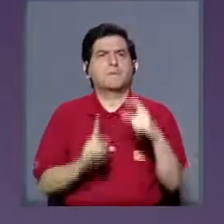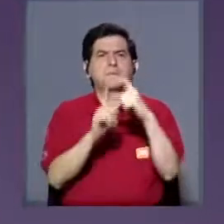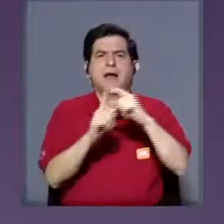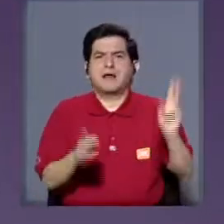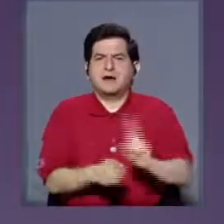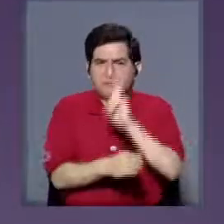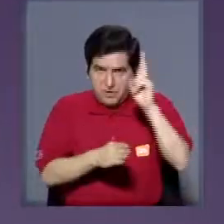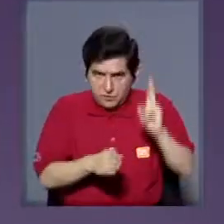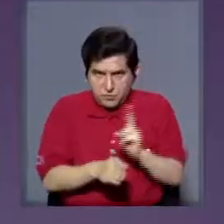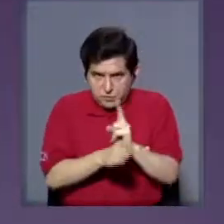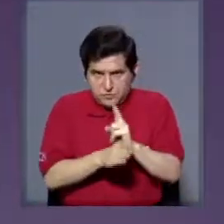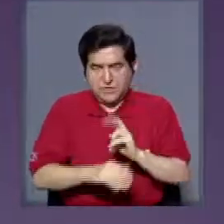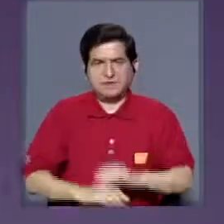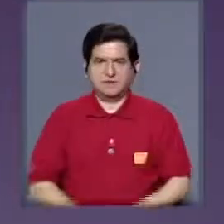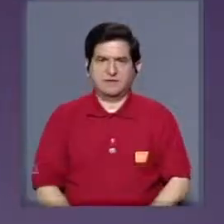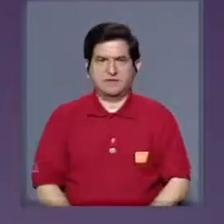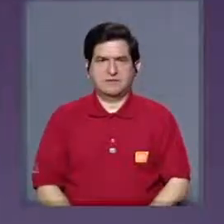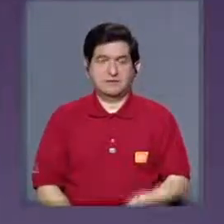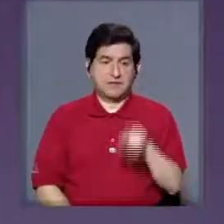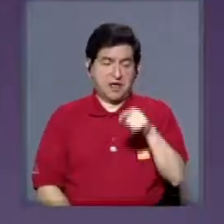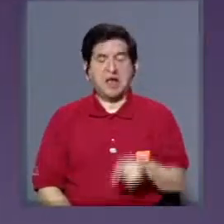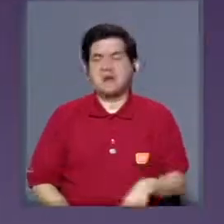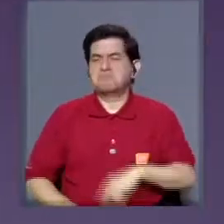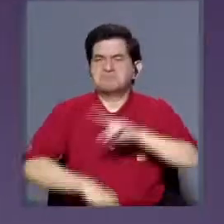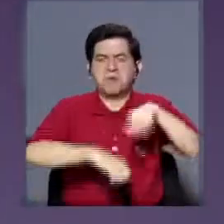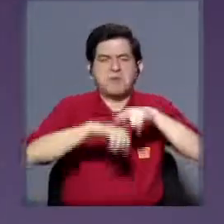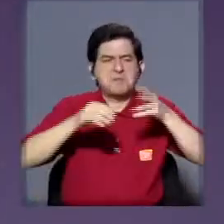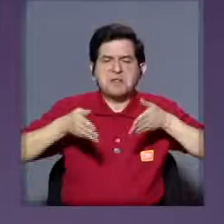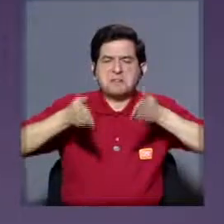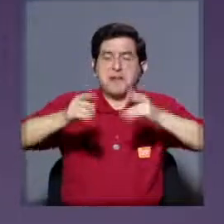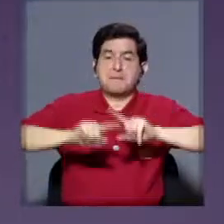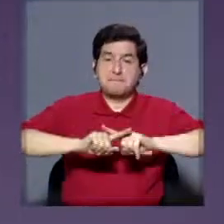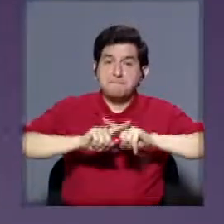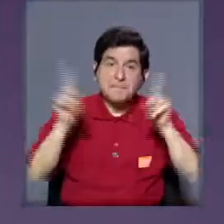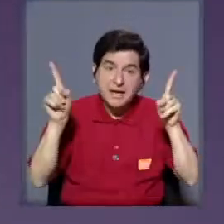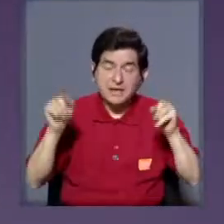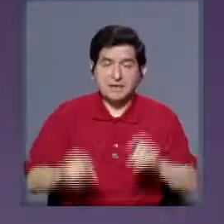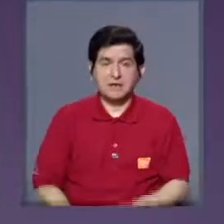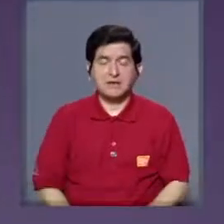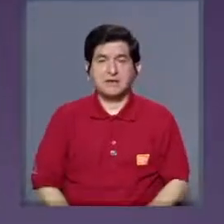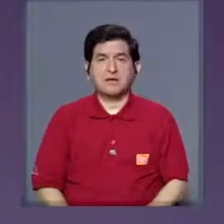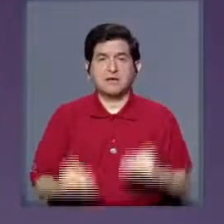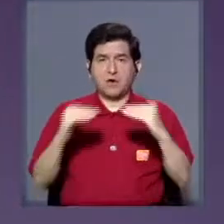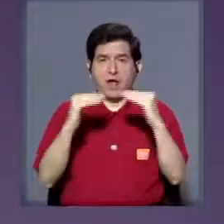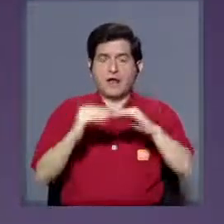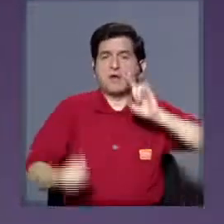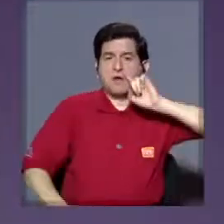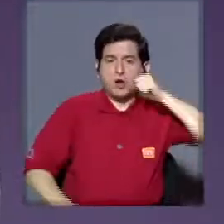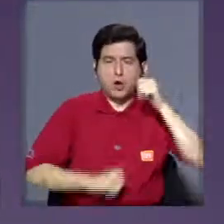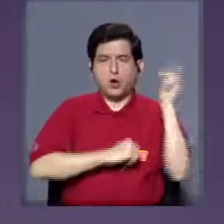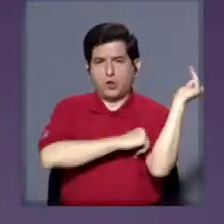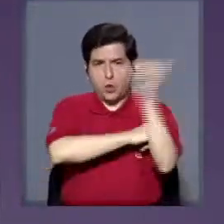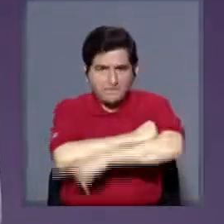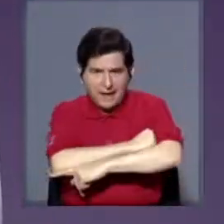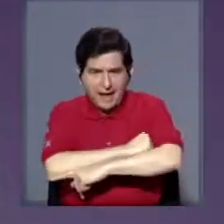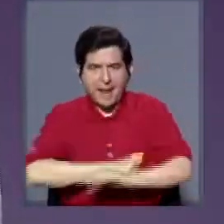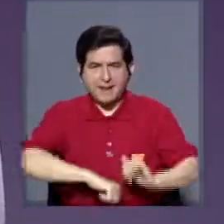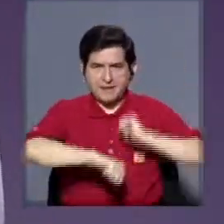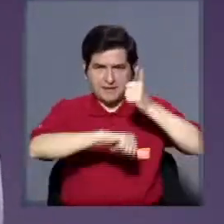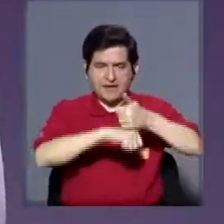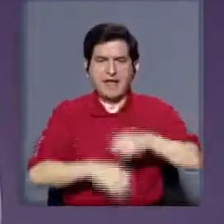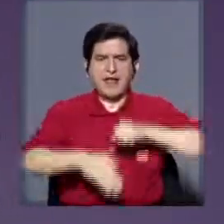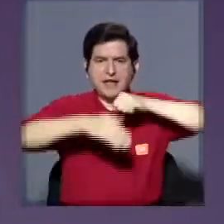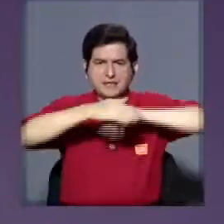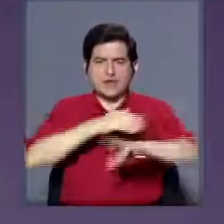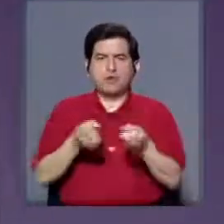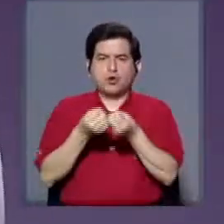utilizado esté en la calle digamos pero en él a nivel del código penal lo que se establece es